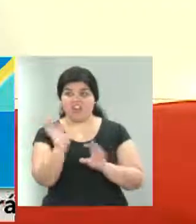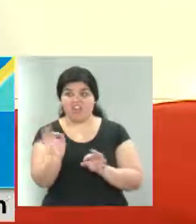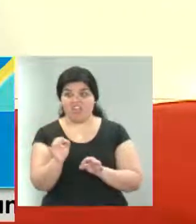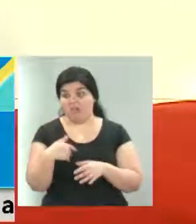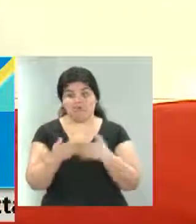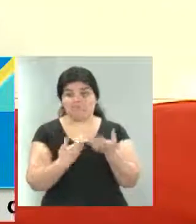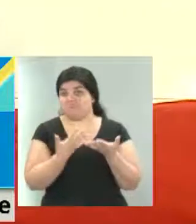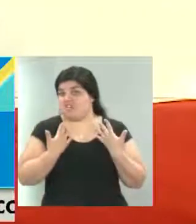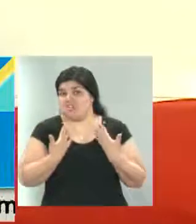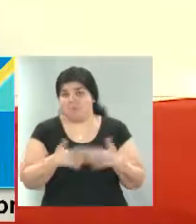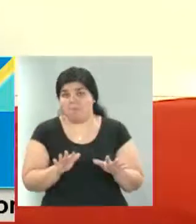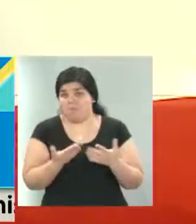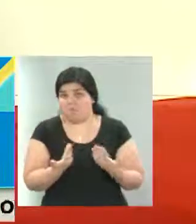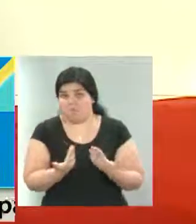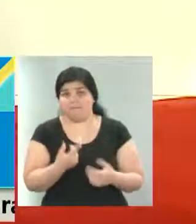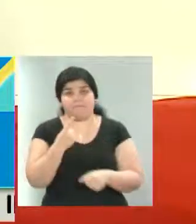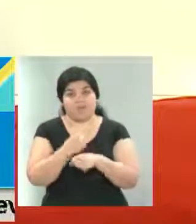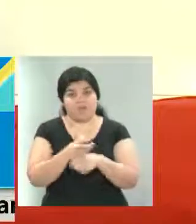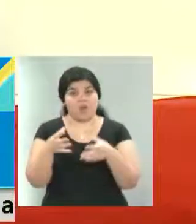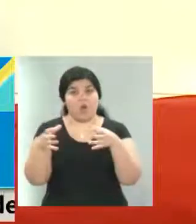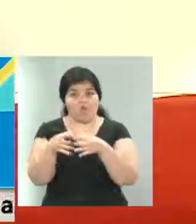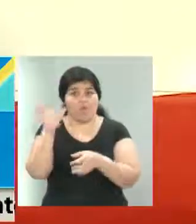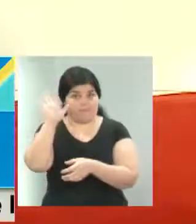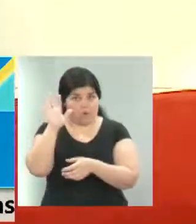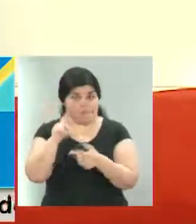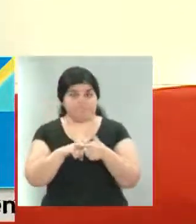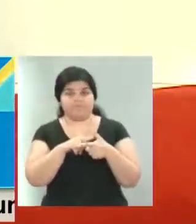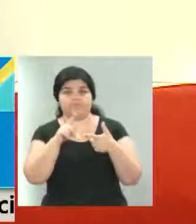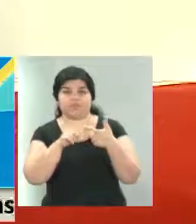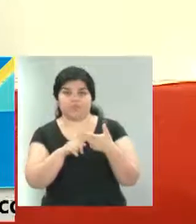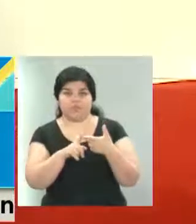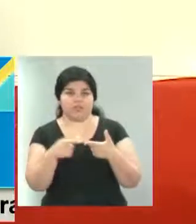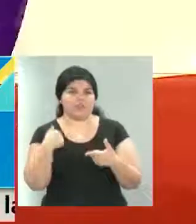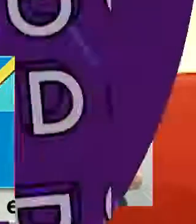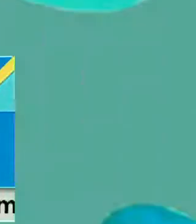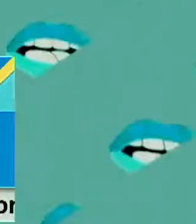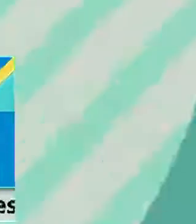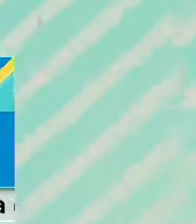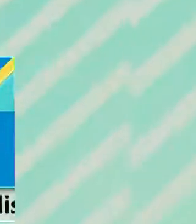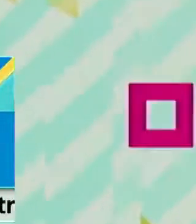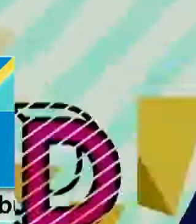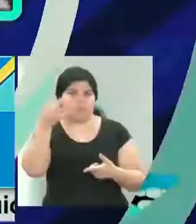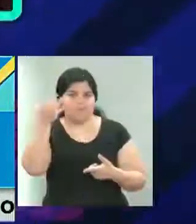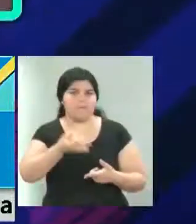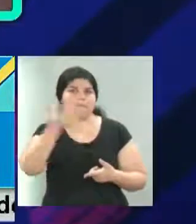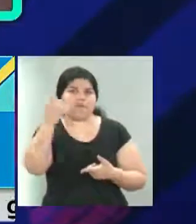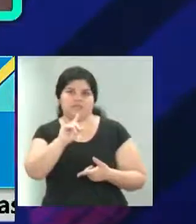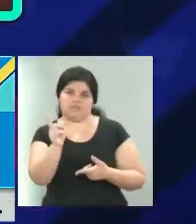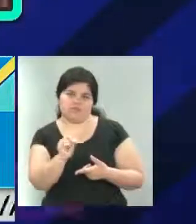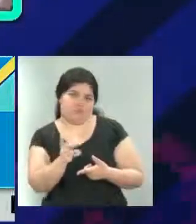Entonces, primero eso. Sí. Después, yo no soy experto, pero y desconozco, como decía